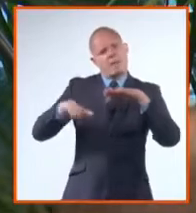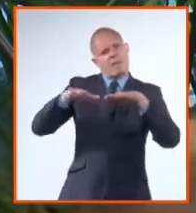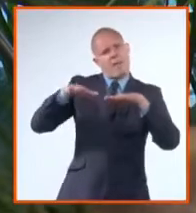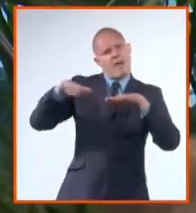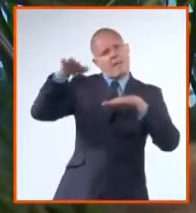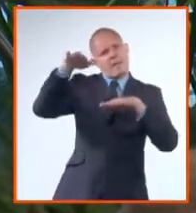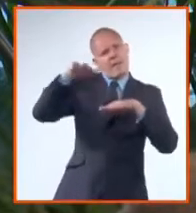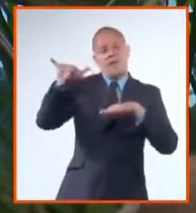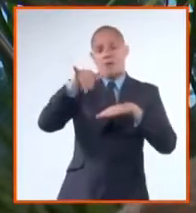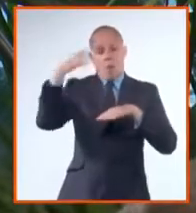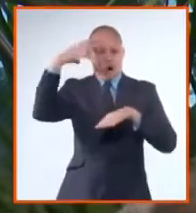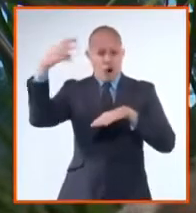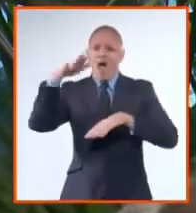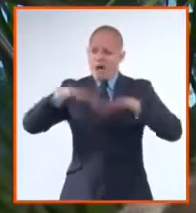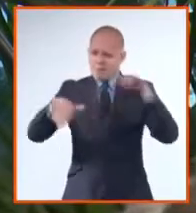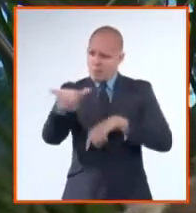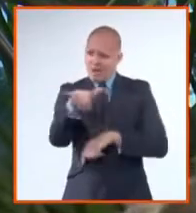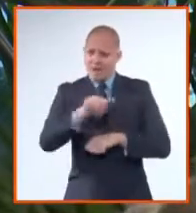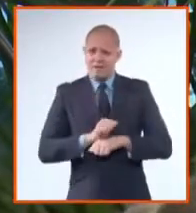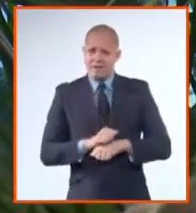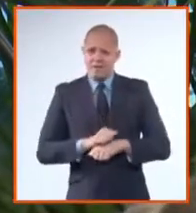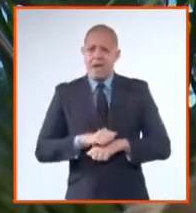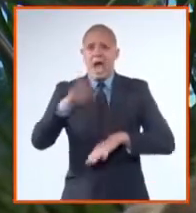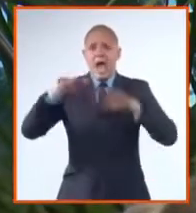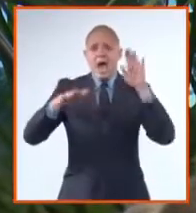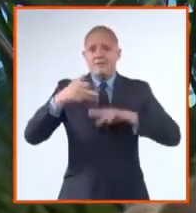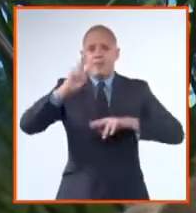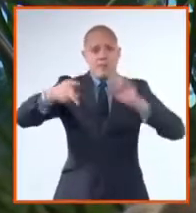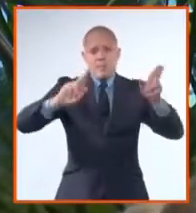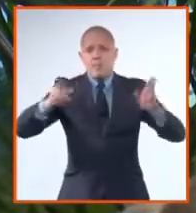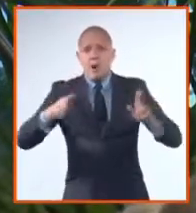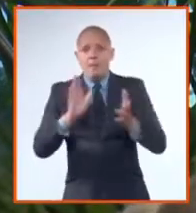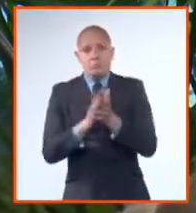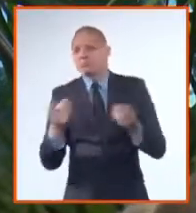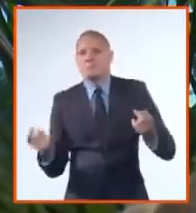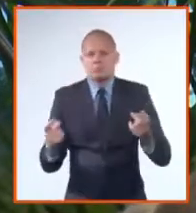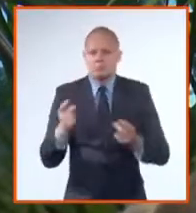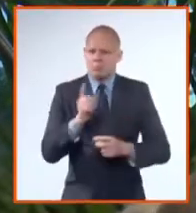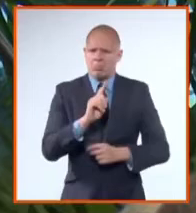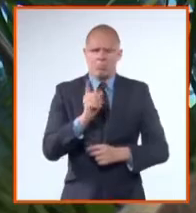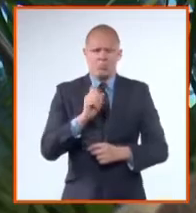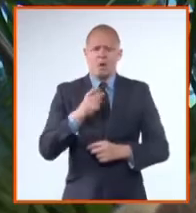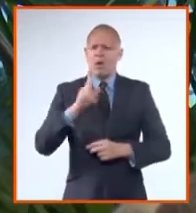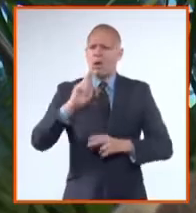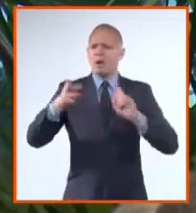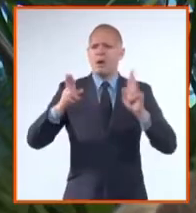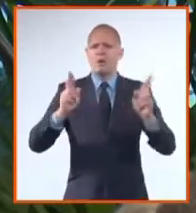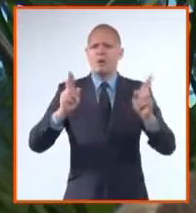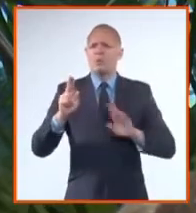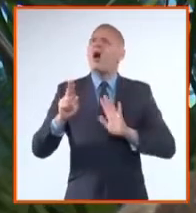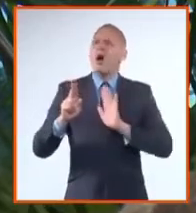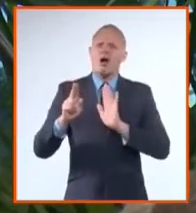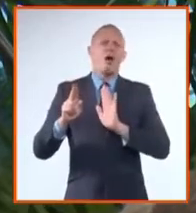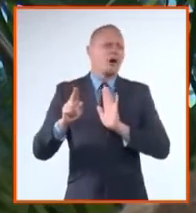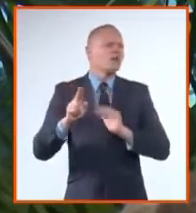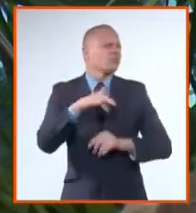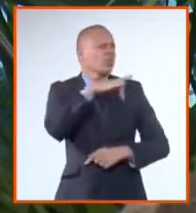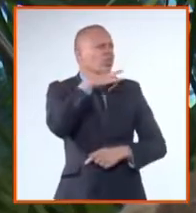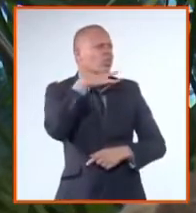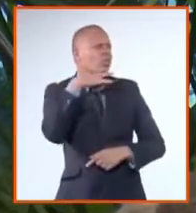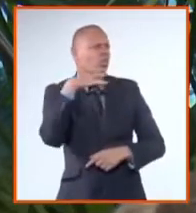niveles del Estado, del gobierno. Ocurre por razones obvias. no tenemos todos los recursos